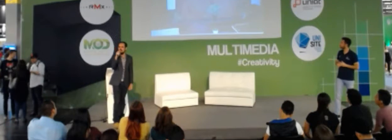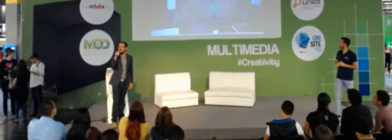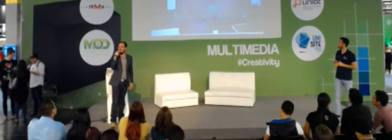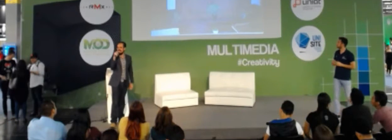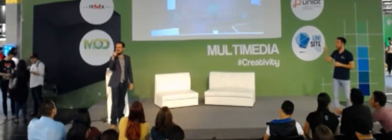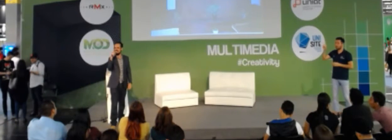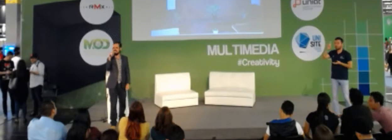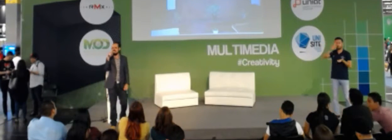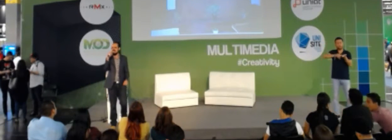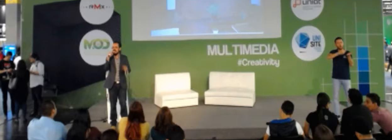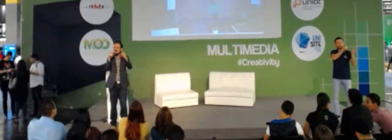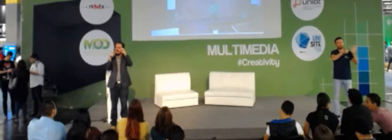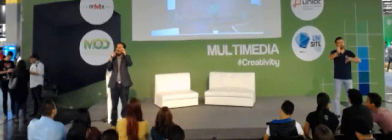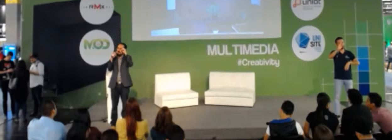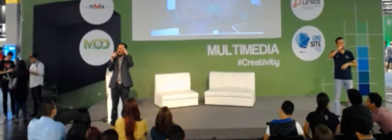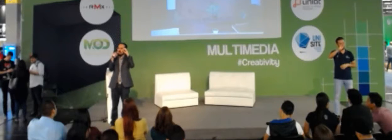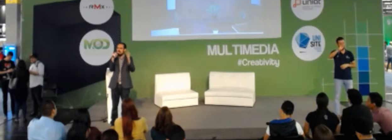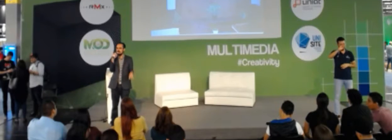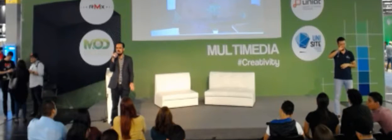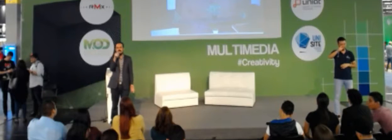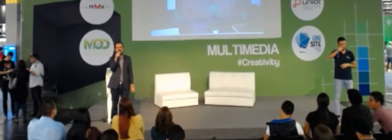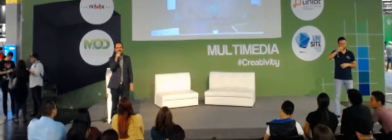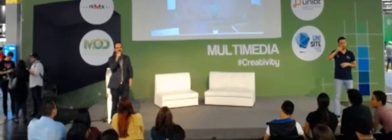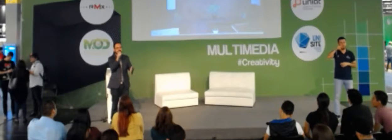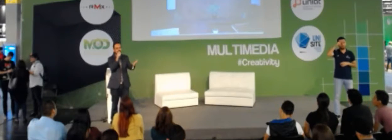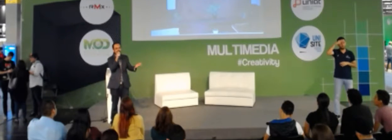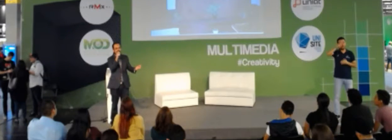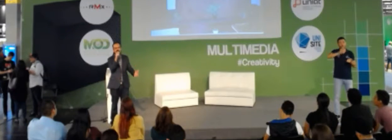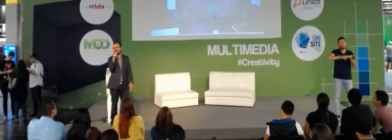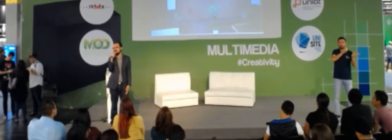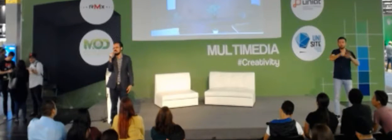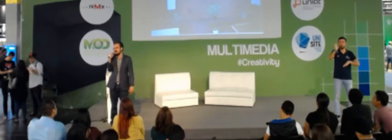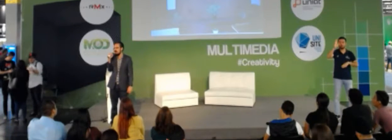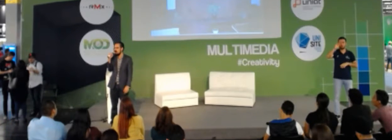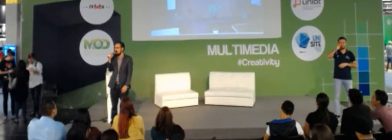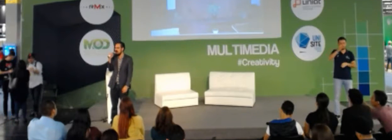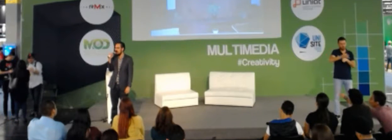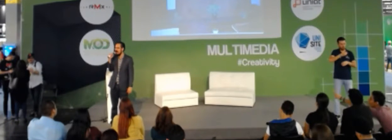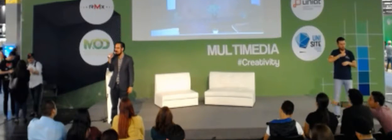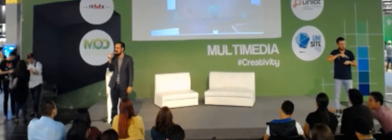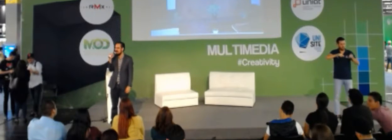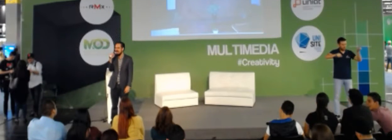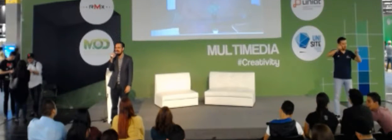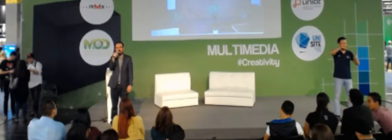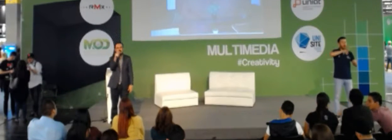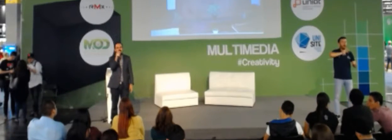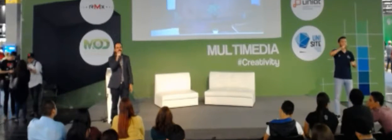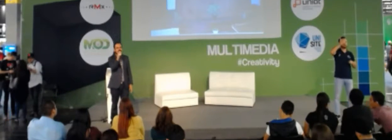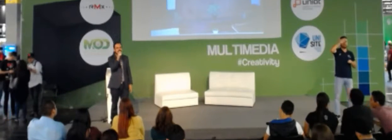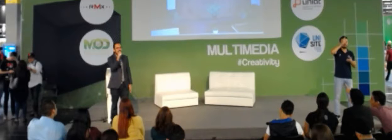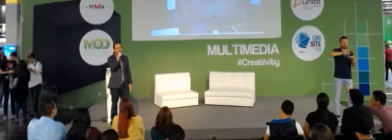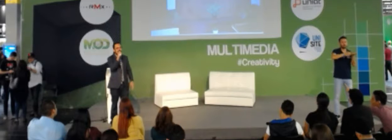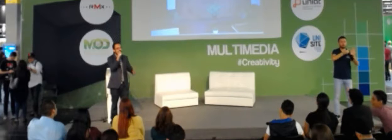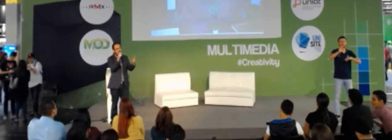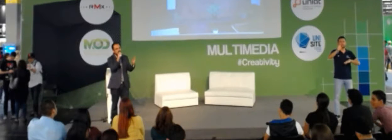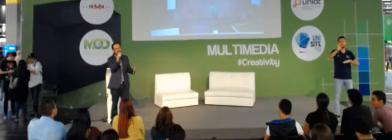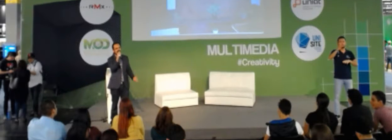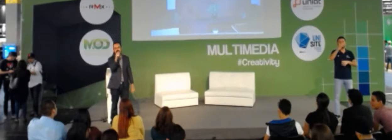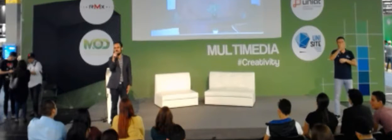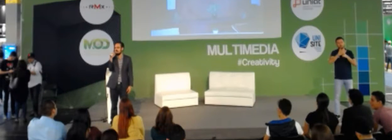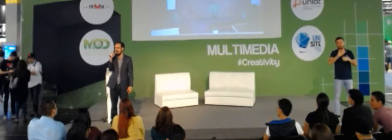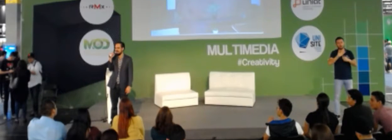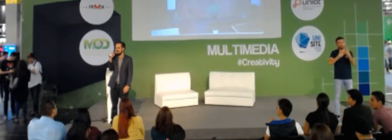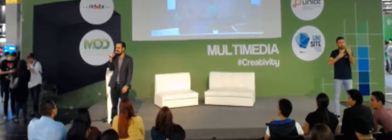años 90. En el México de los 90, muchos de los que estamos aquí lo recordamos, solamente teníamos dos